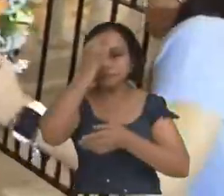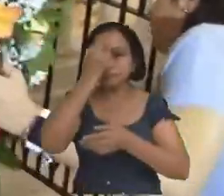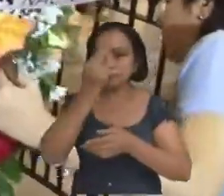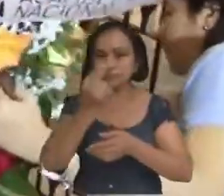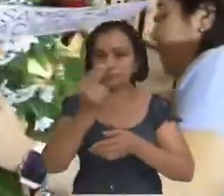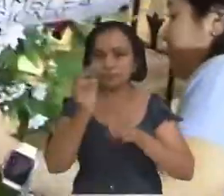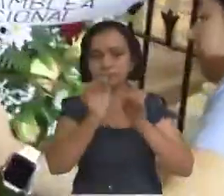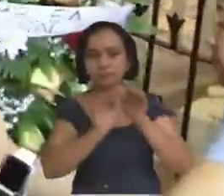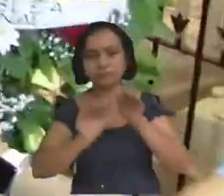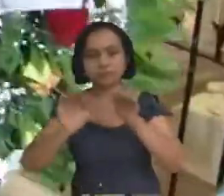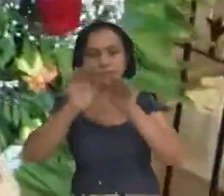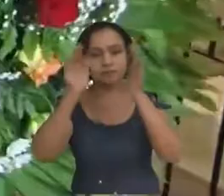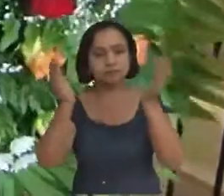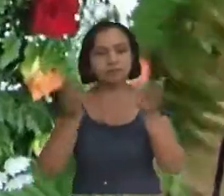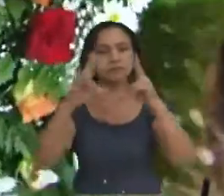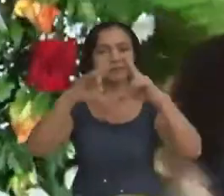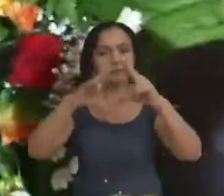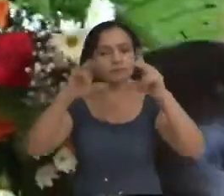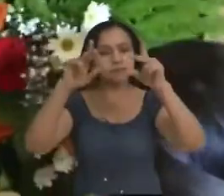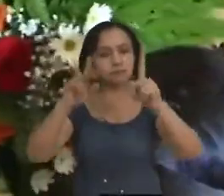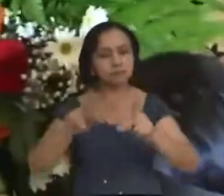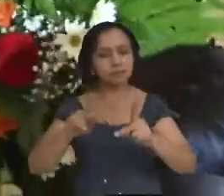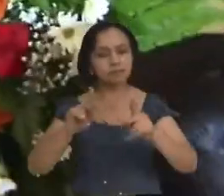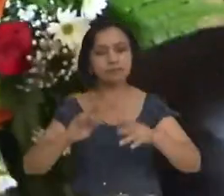más universal de los nicaragüenses.